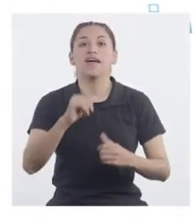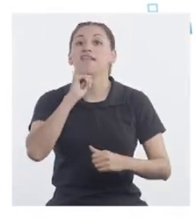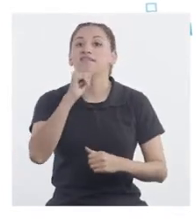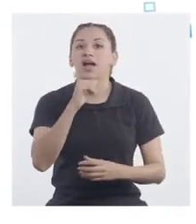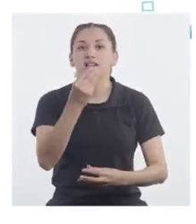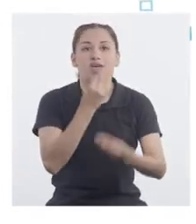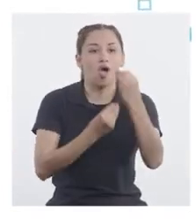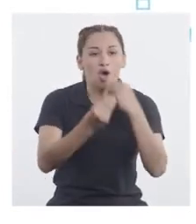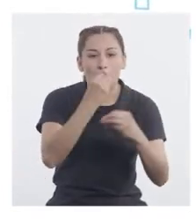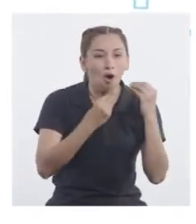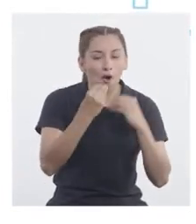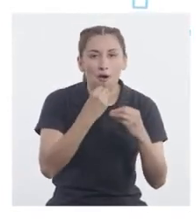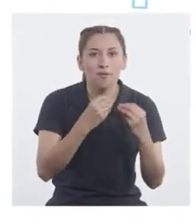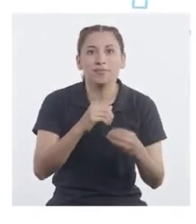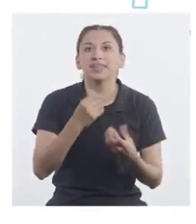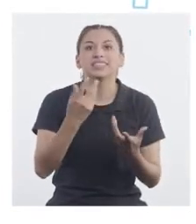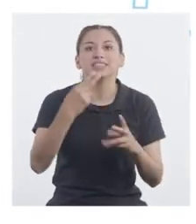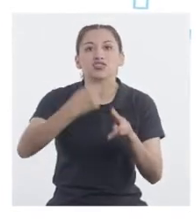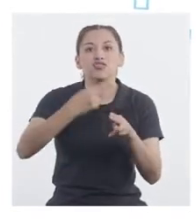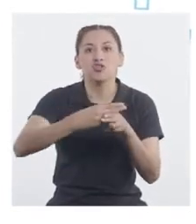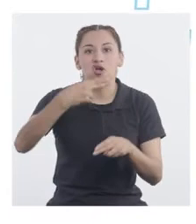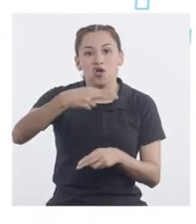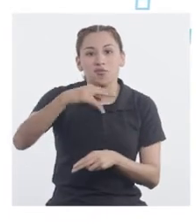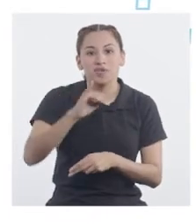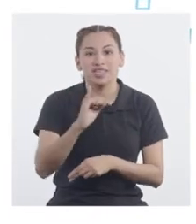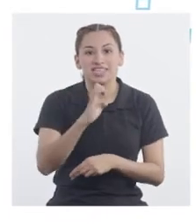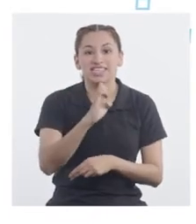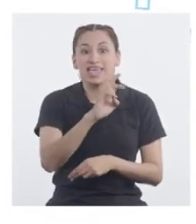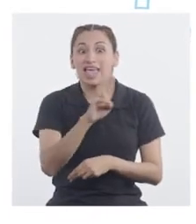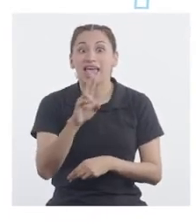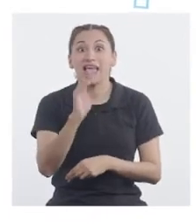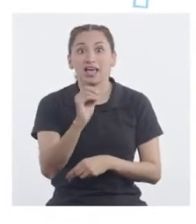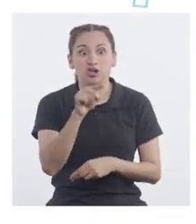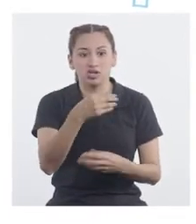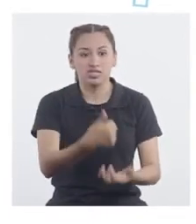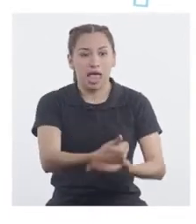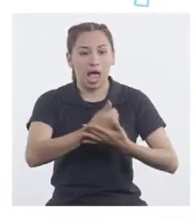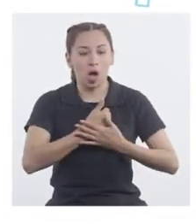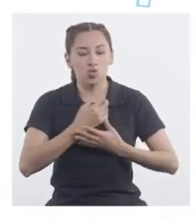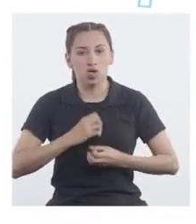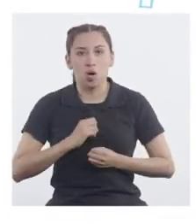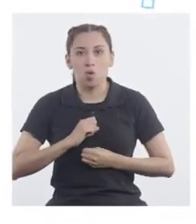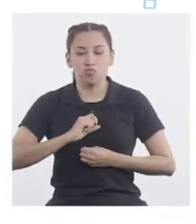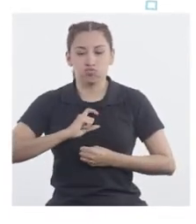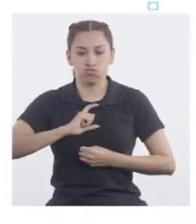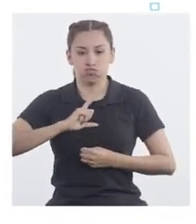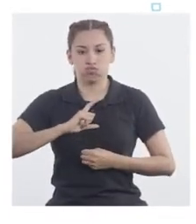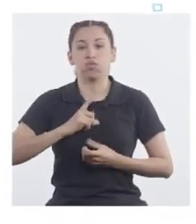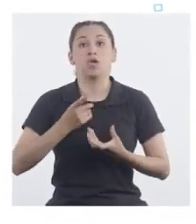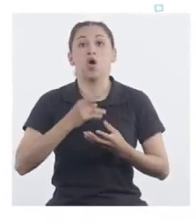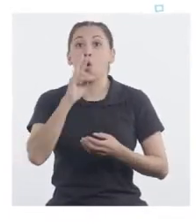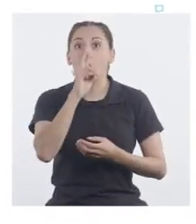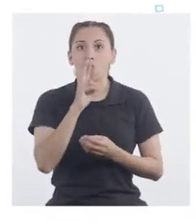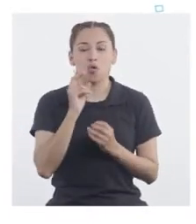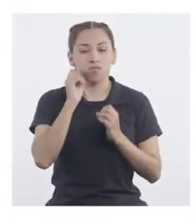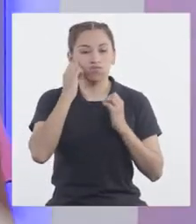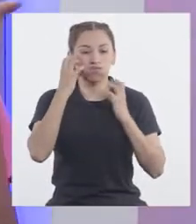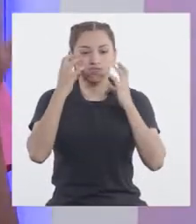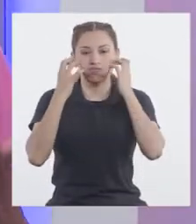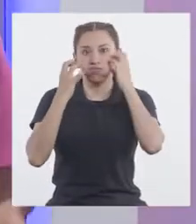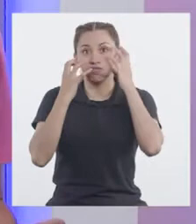debido a que no consumen suficientes alimentos que contengan hierro, un elemento clave para la producción de hemoglobina y